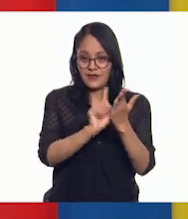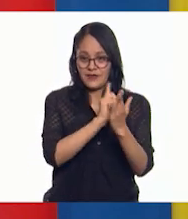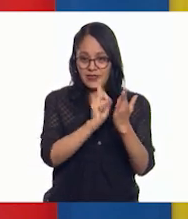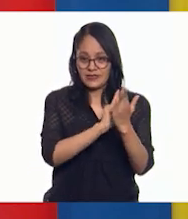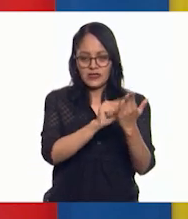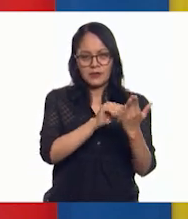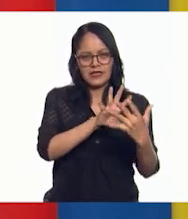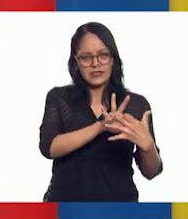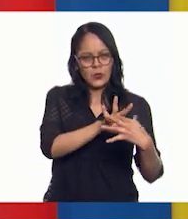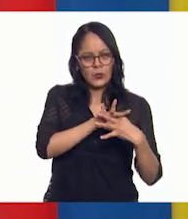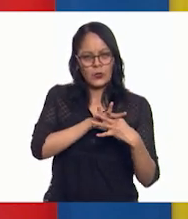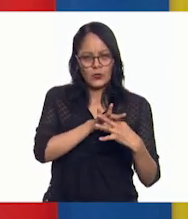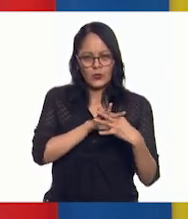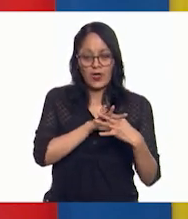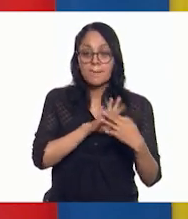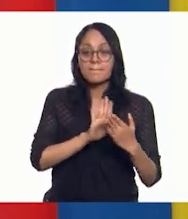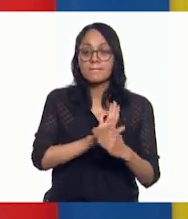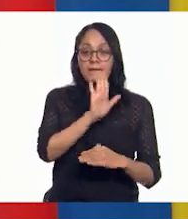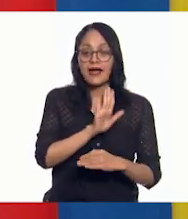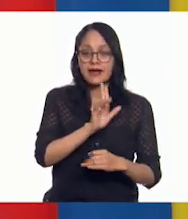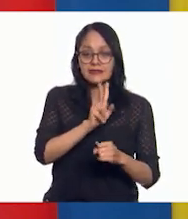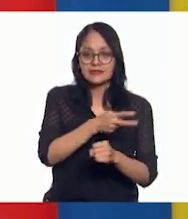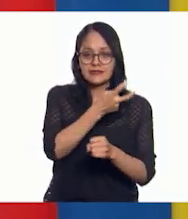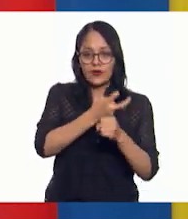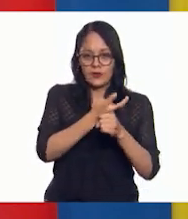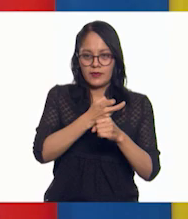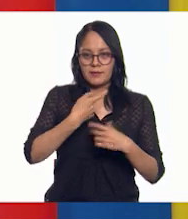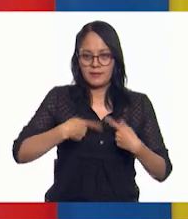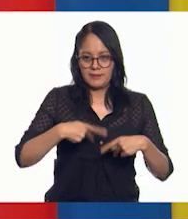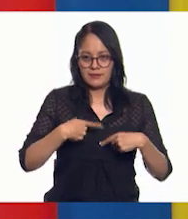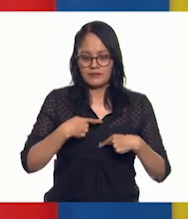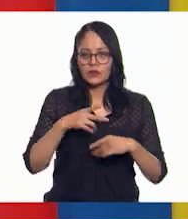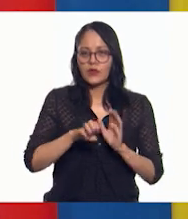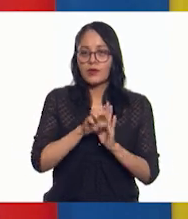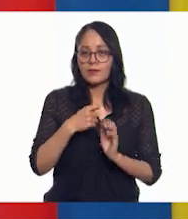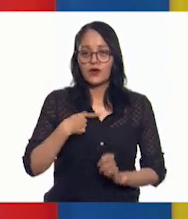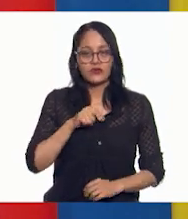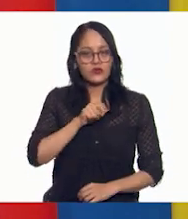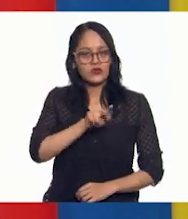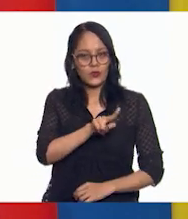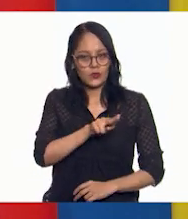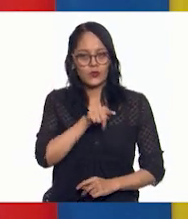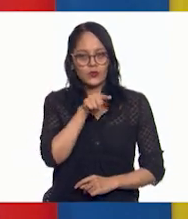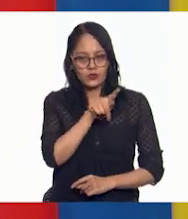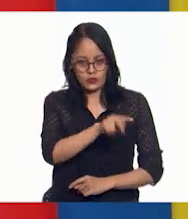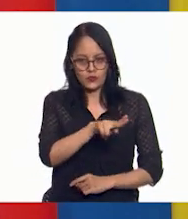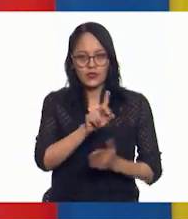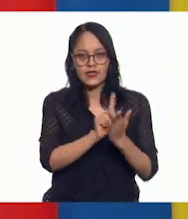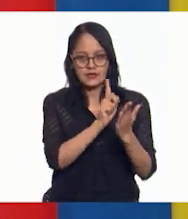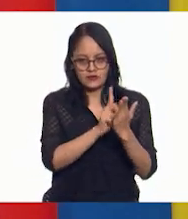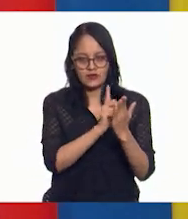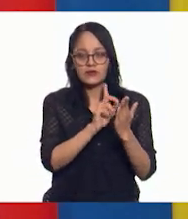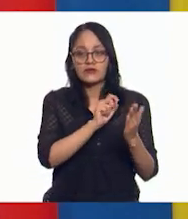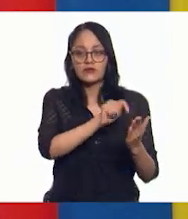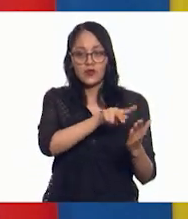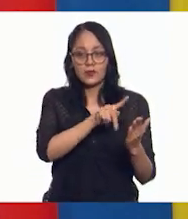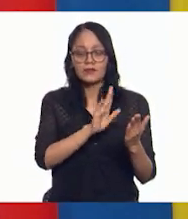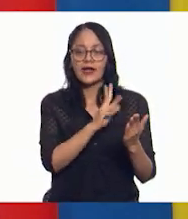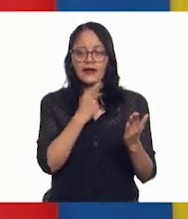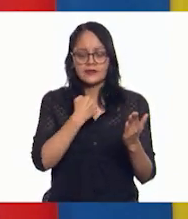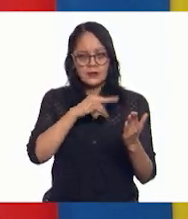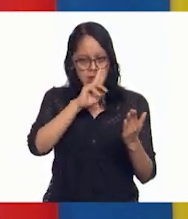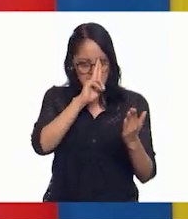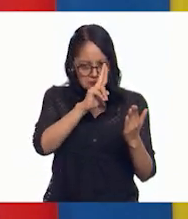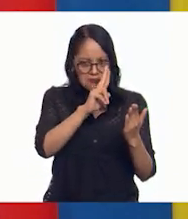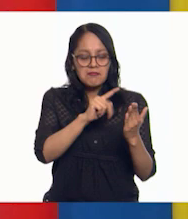con él, hablándole en segunda persona del singular, es decir, de tú, con un tono afectuoso y hasta cierto punto lúdico, y